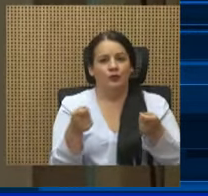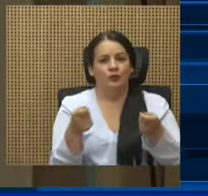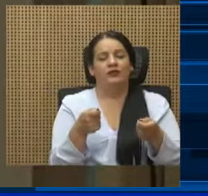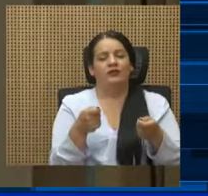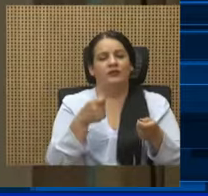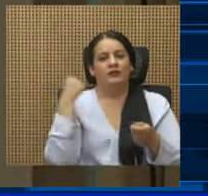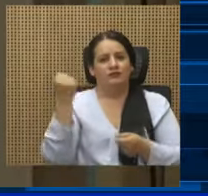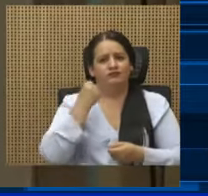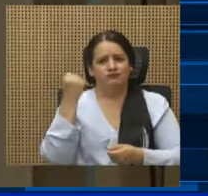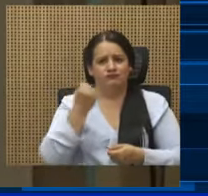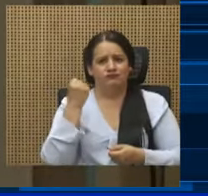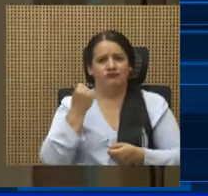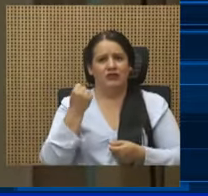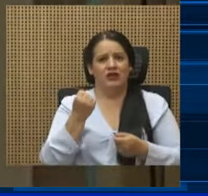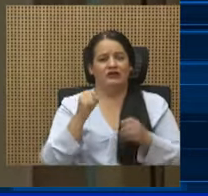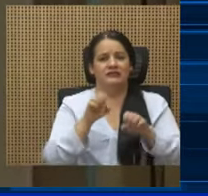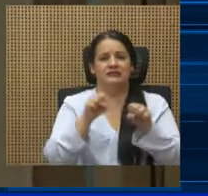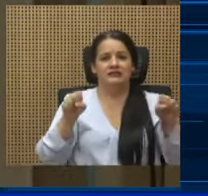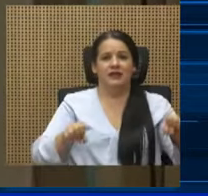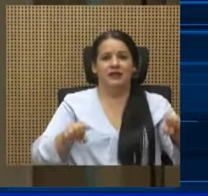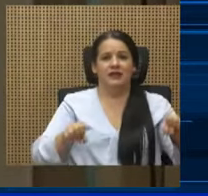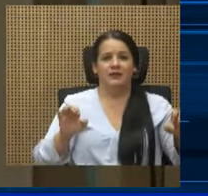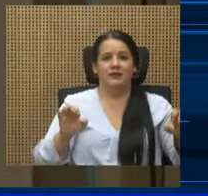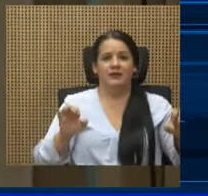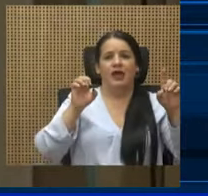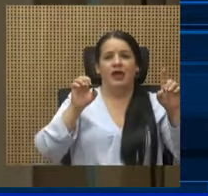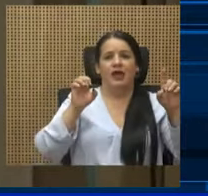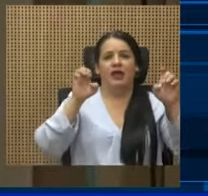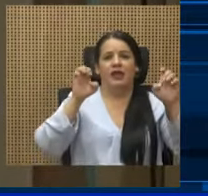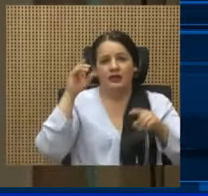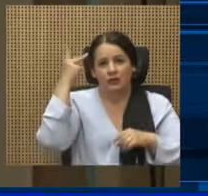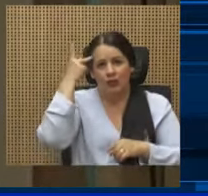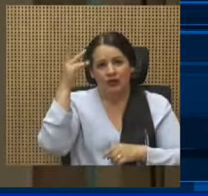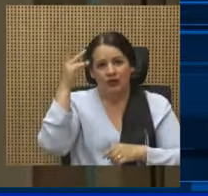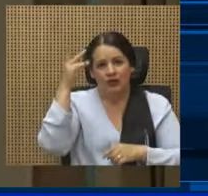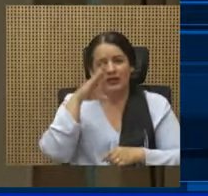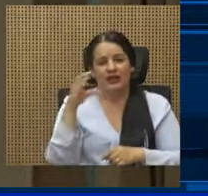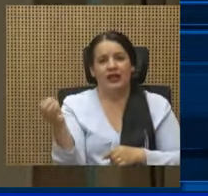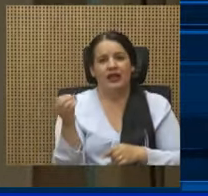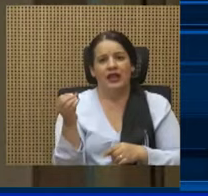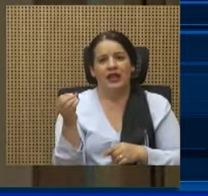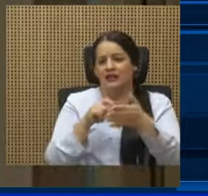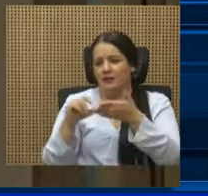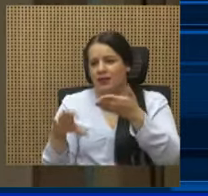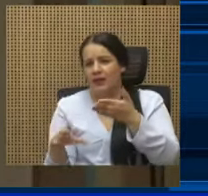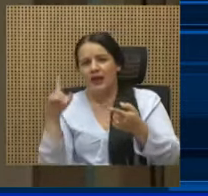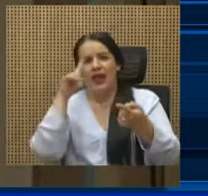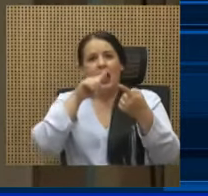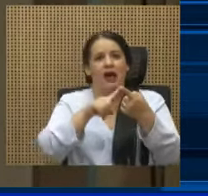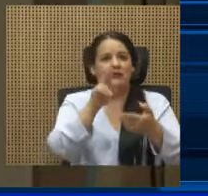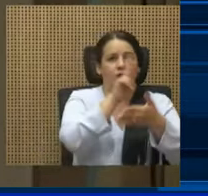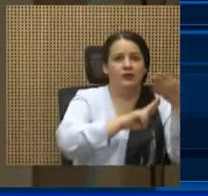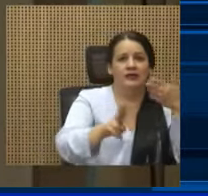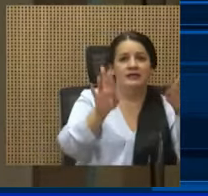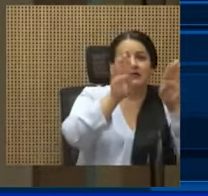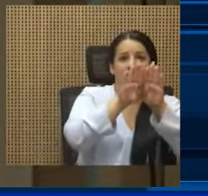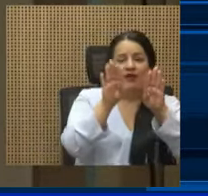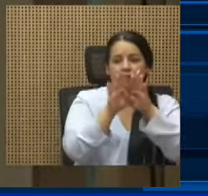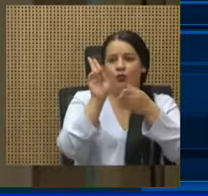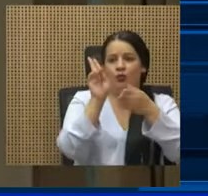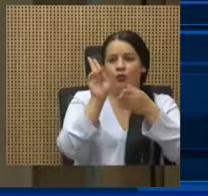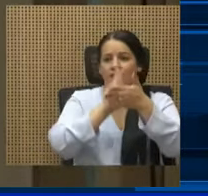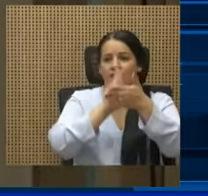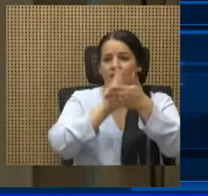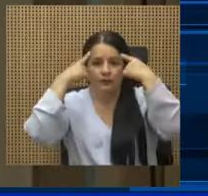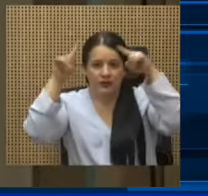en todos los niveles, desde la primaria hasta la universitaria, cerrando universidades altamente prestigiosas, porque sabe que